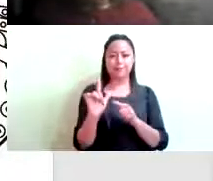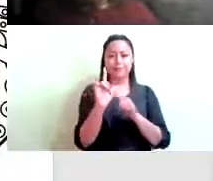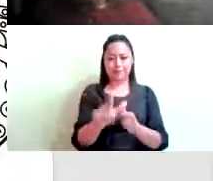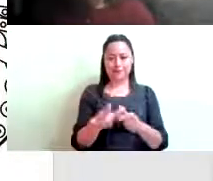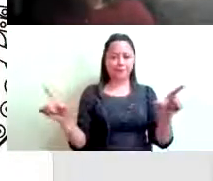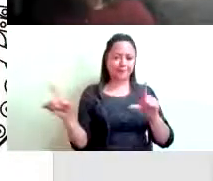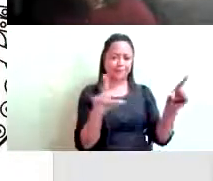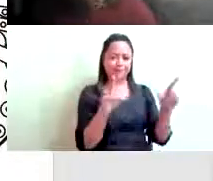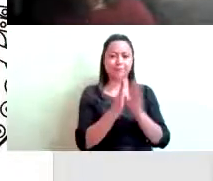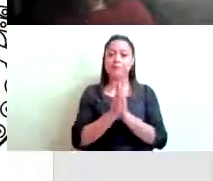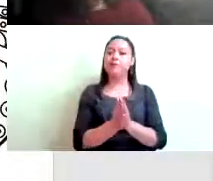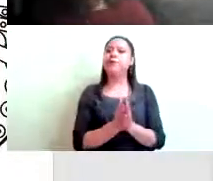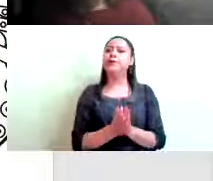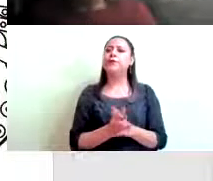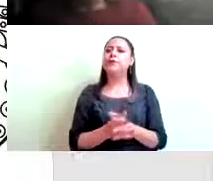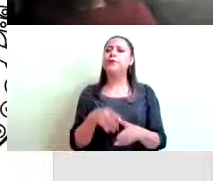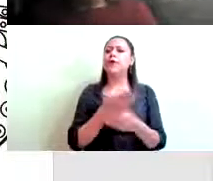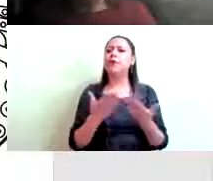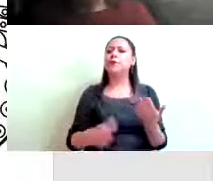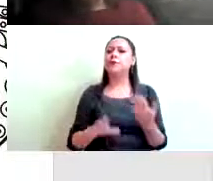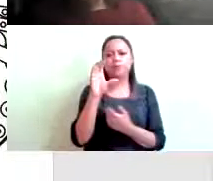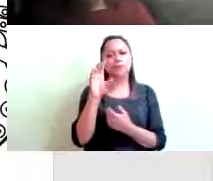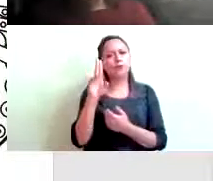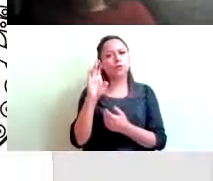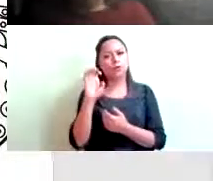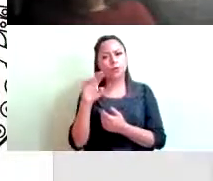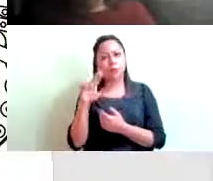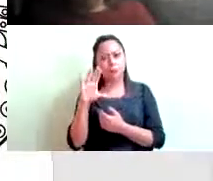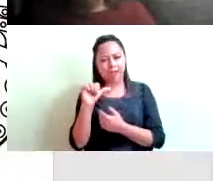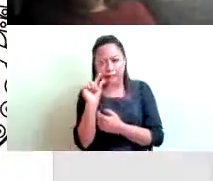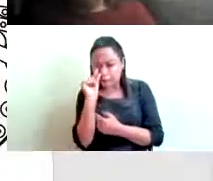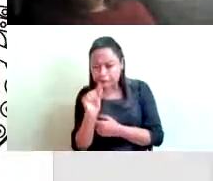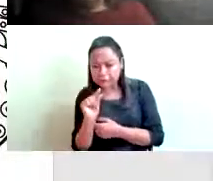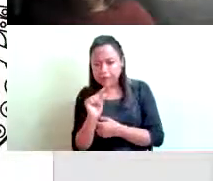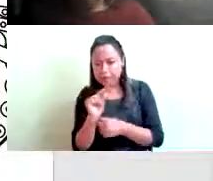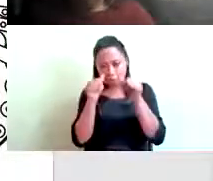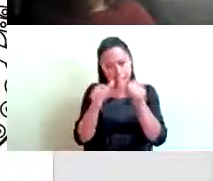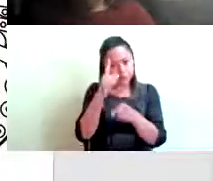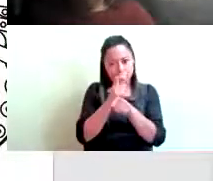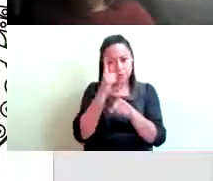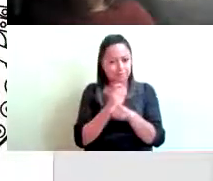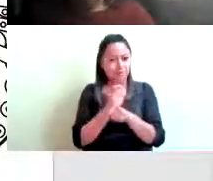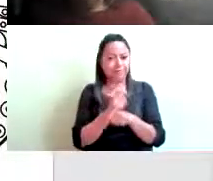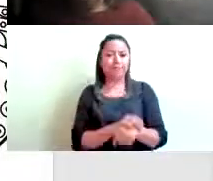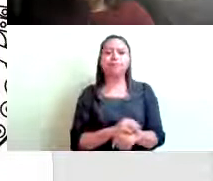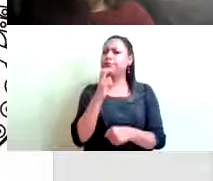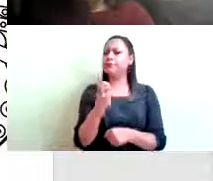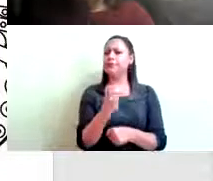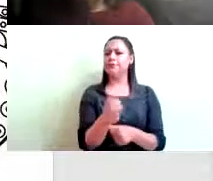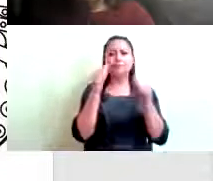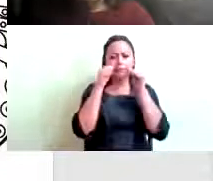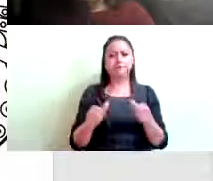Tenemos la definición de microcuencas de atención prioritaria. Esto atendiendo a